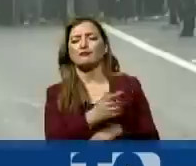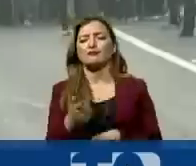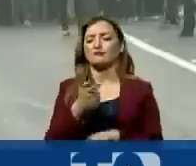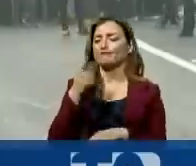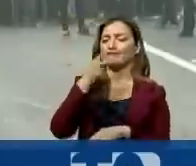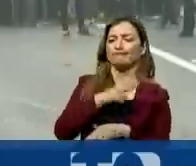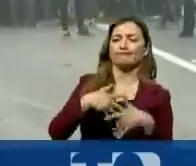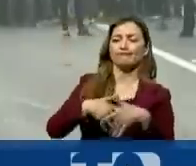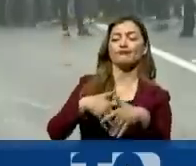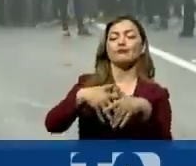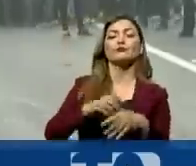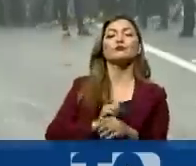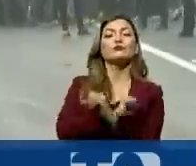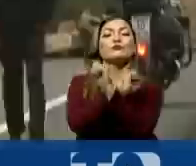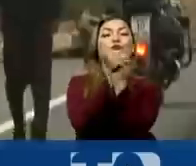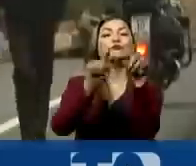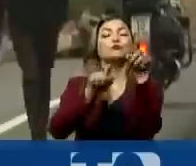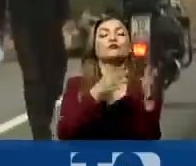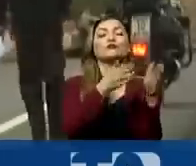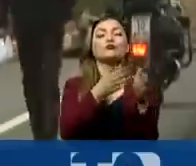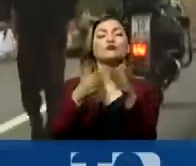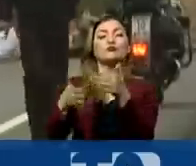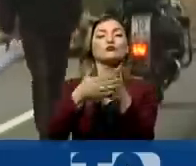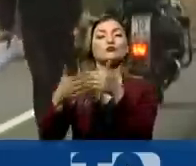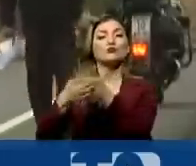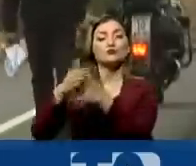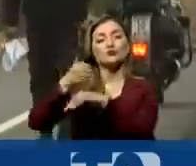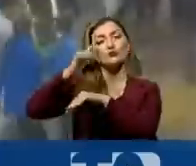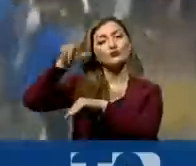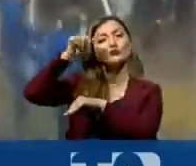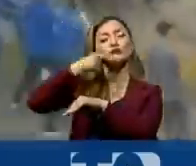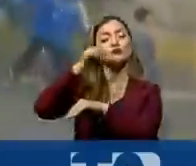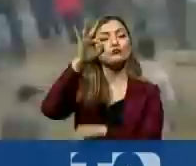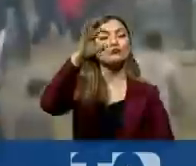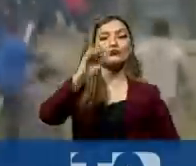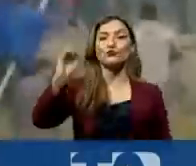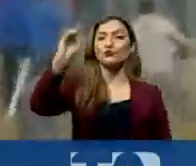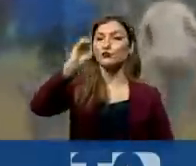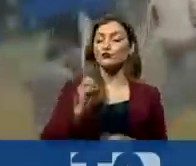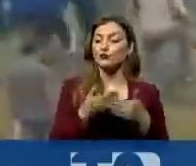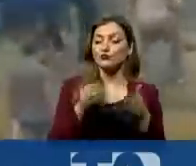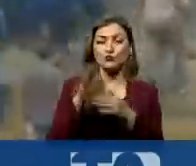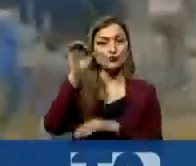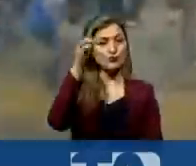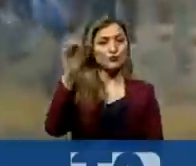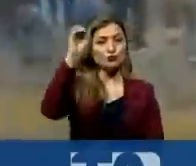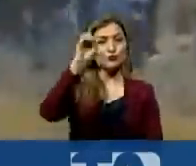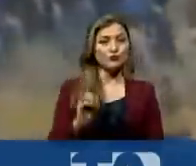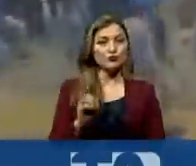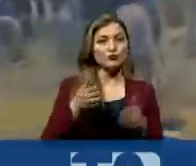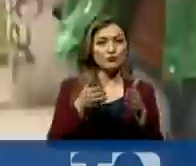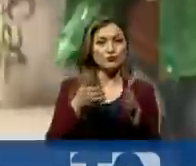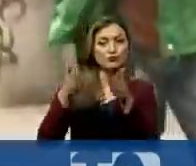hubo ciertos bloqueos en algunas vías las autoridades del gobierno decían que el 90% estaba habilitada y en un 10% de las carreteras del país